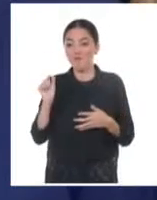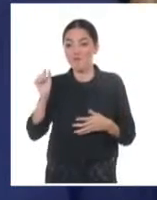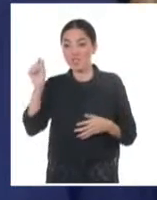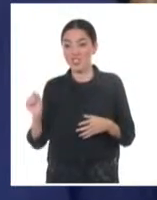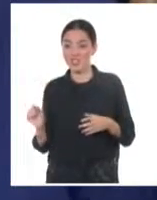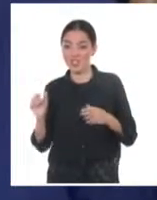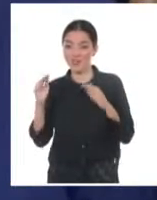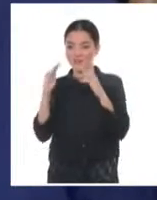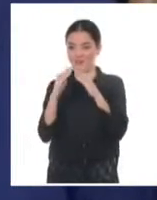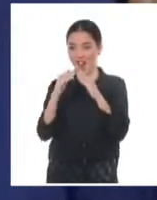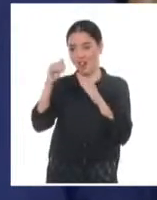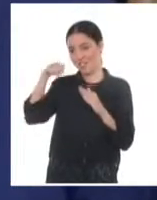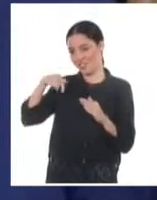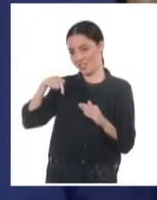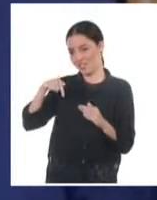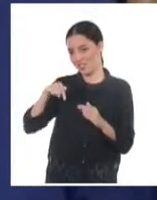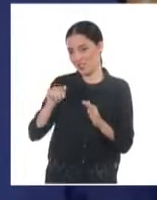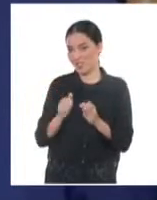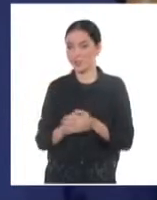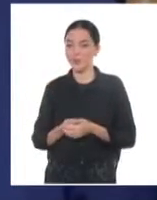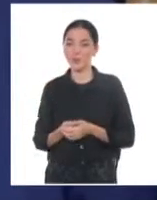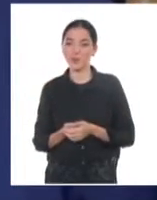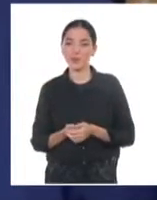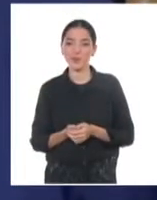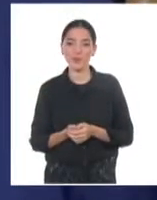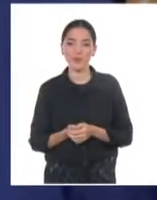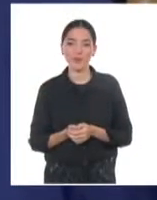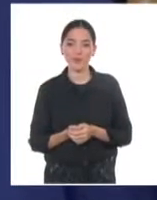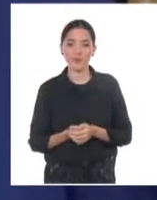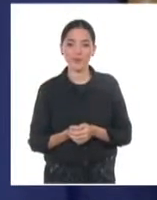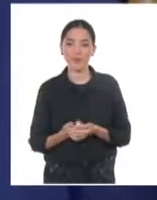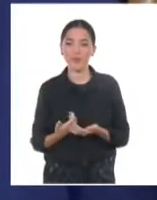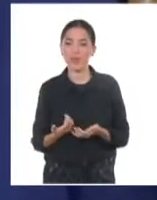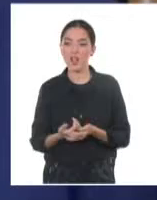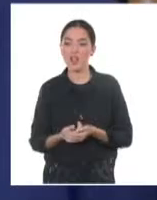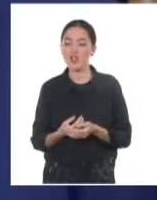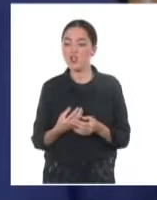Cuba. Solamente con proponerlo y pienso que